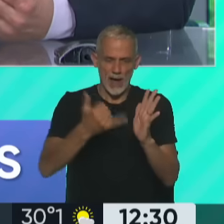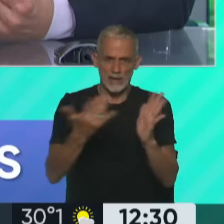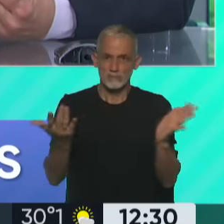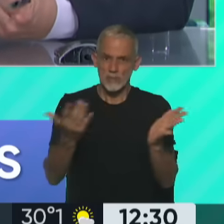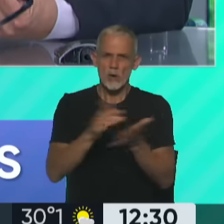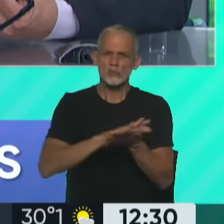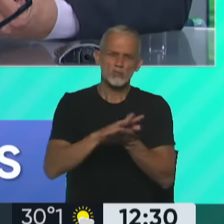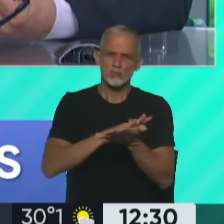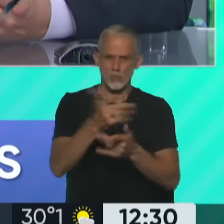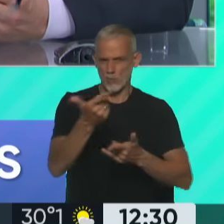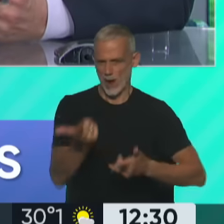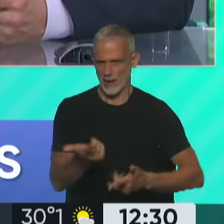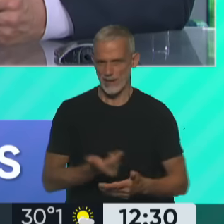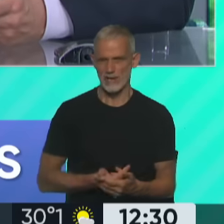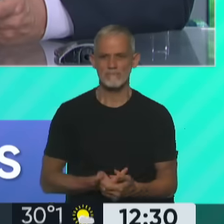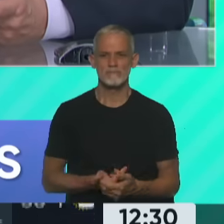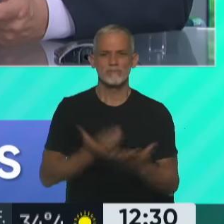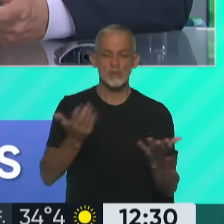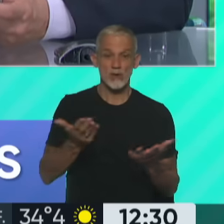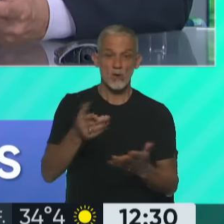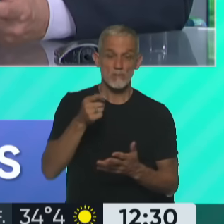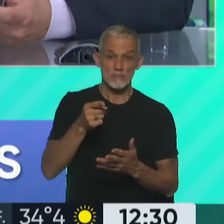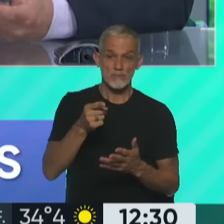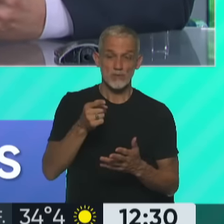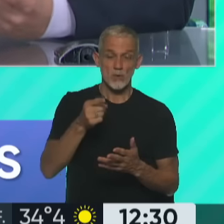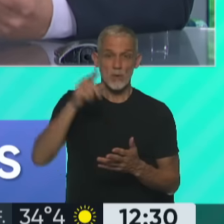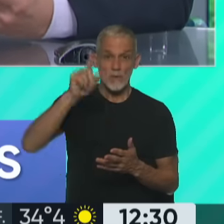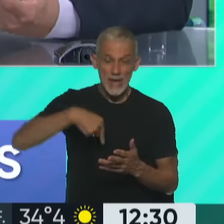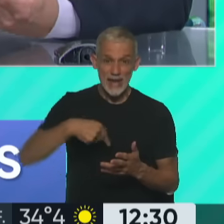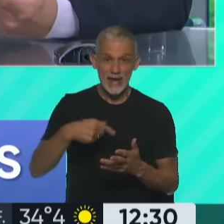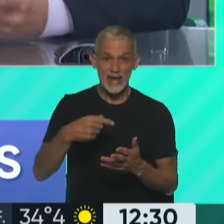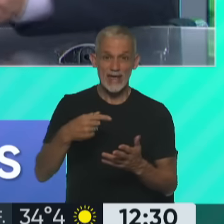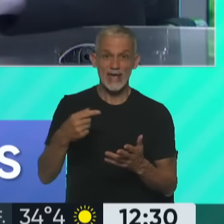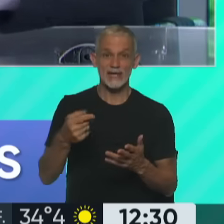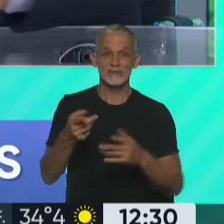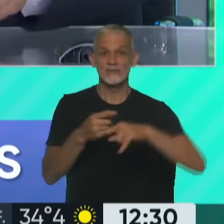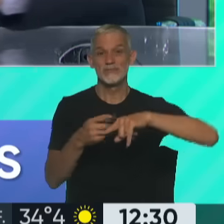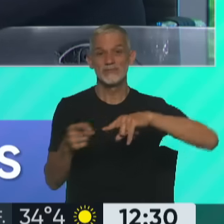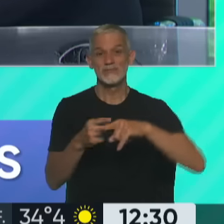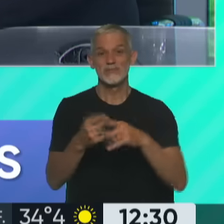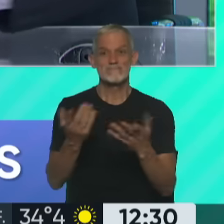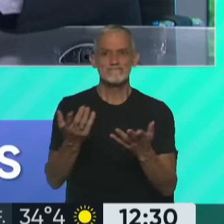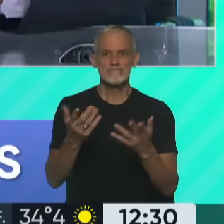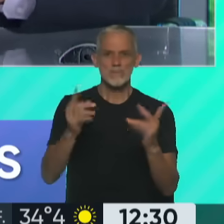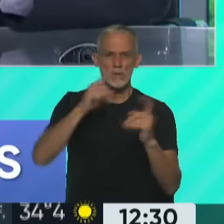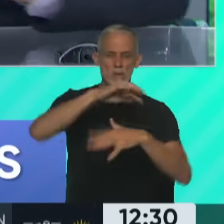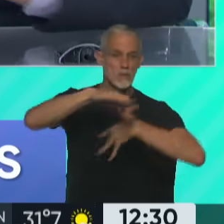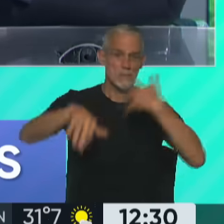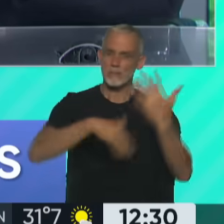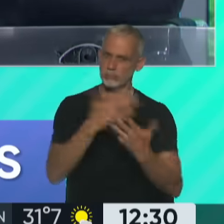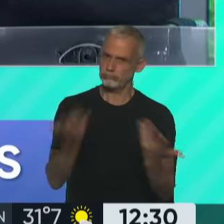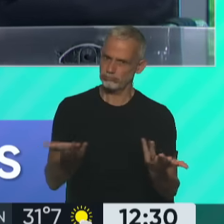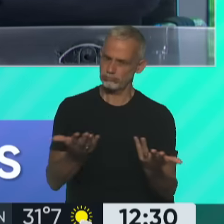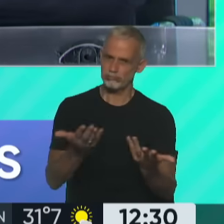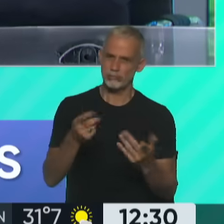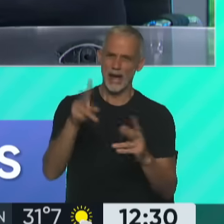que esté resuelto el tema, pero esto provocaría un estado de crisis o de caos directamente